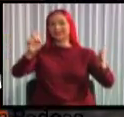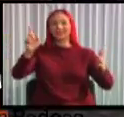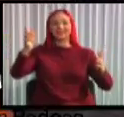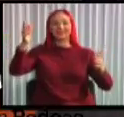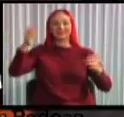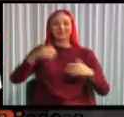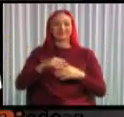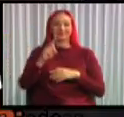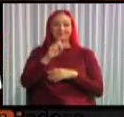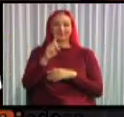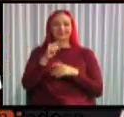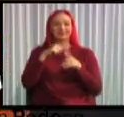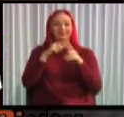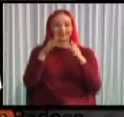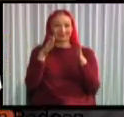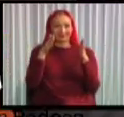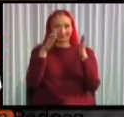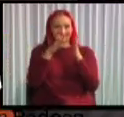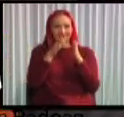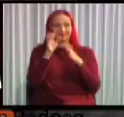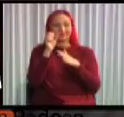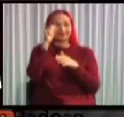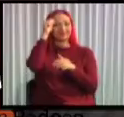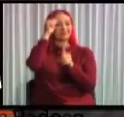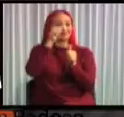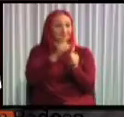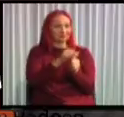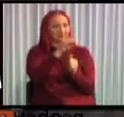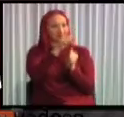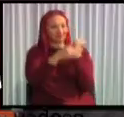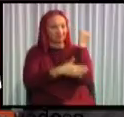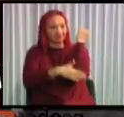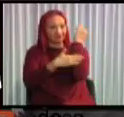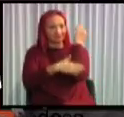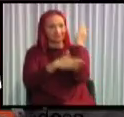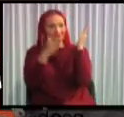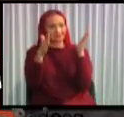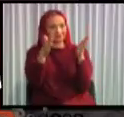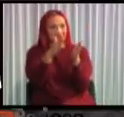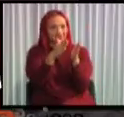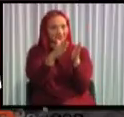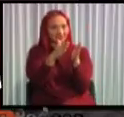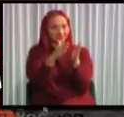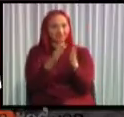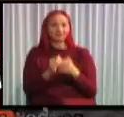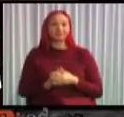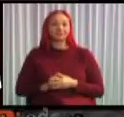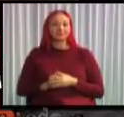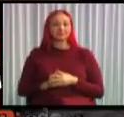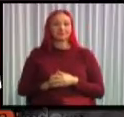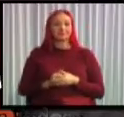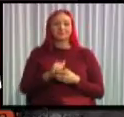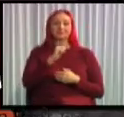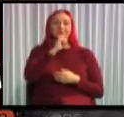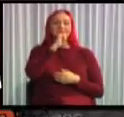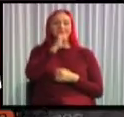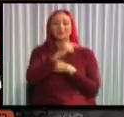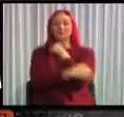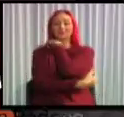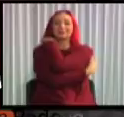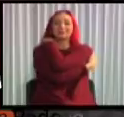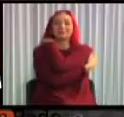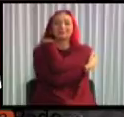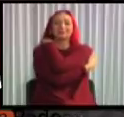Realmente, o sea, era un carrito más pequeño, me acuerdo, o sea, de madera, sí, pero más pequeño. No era